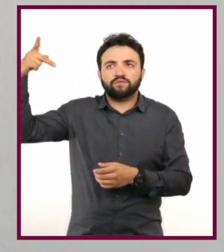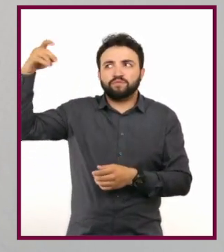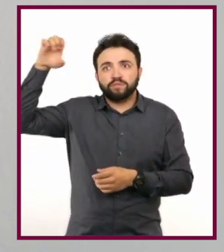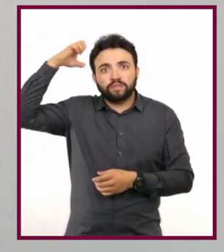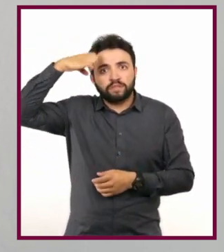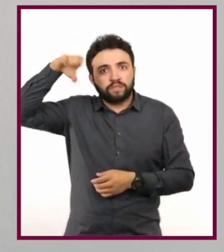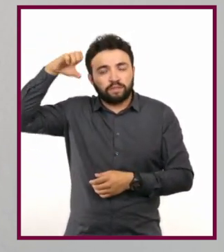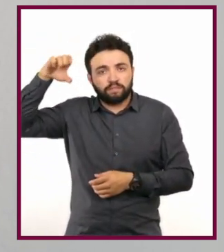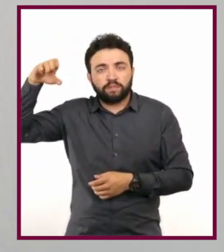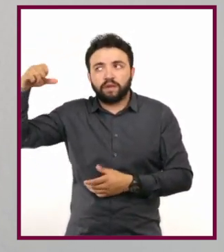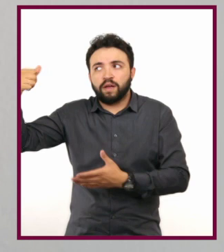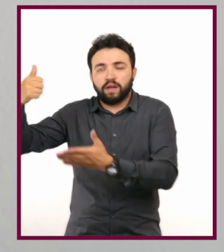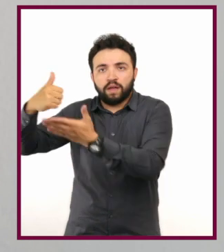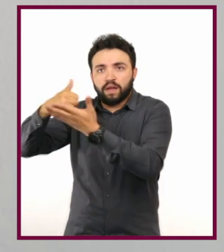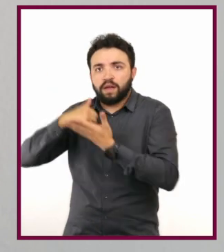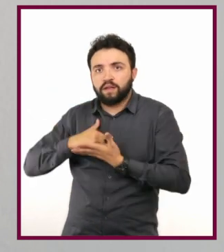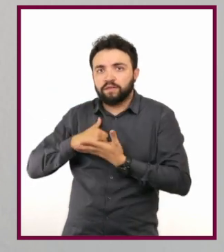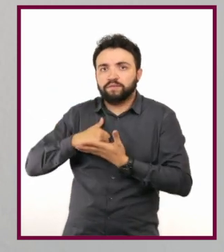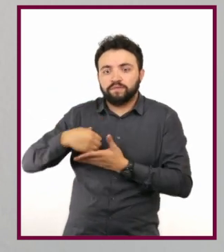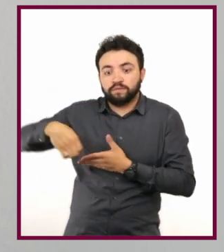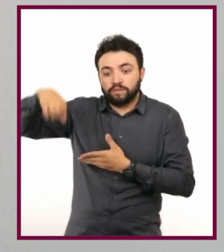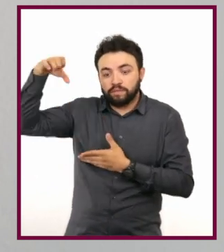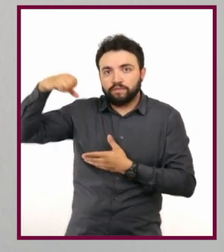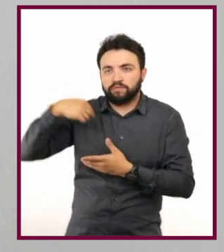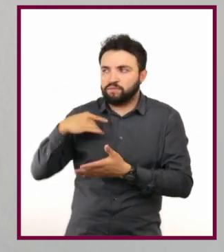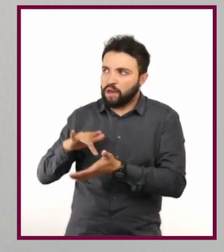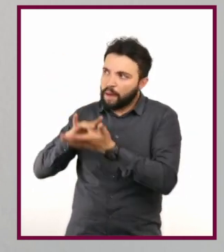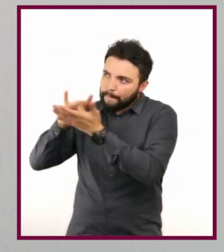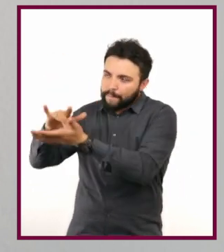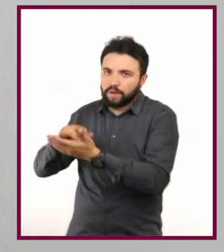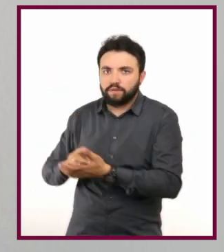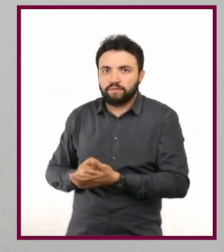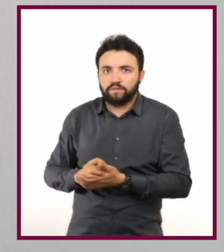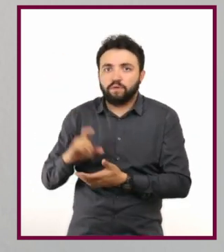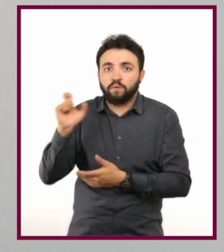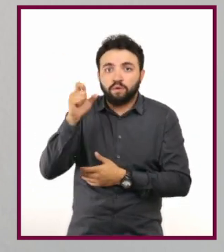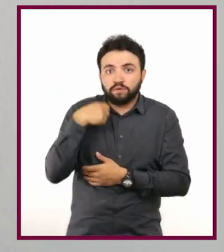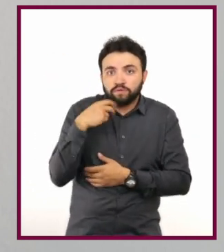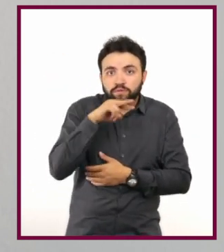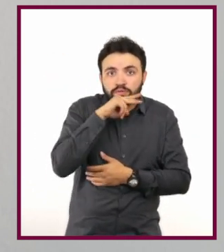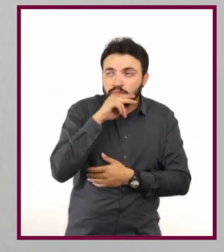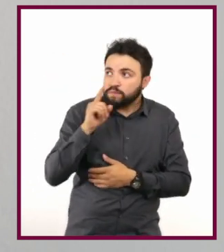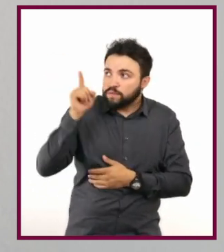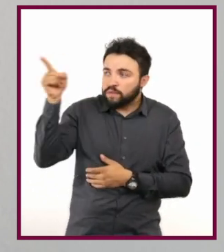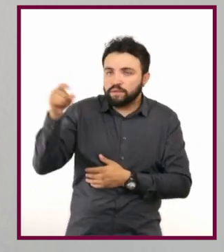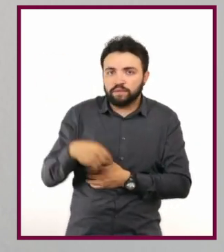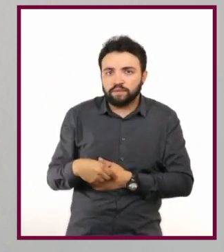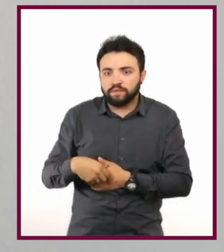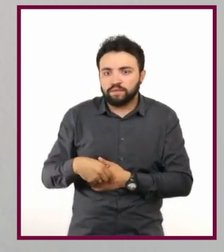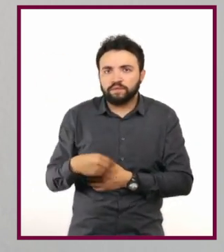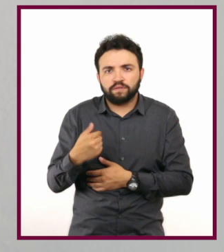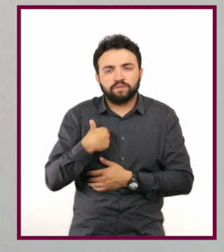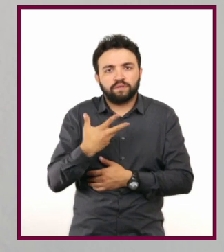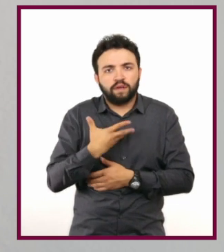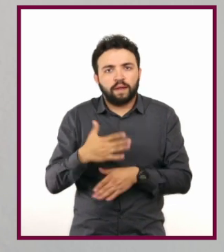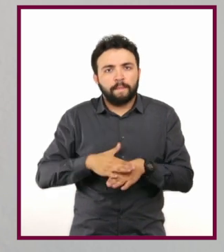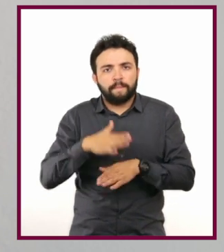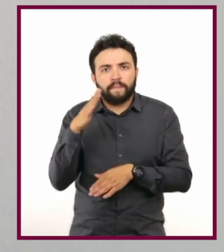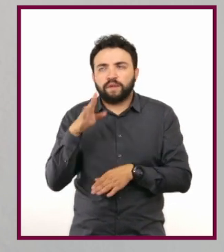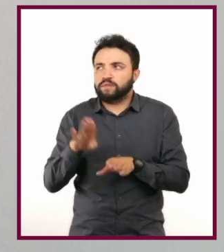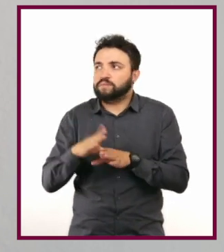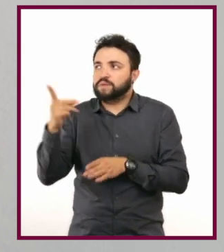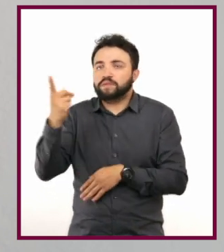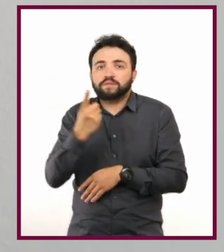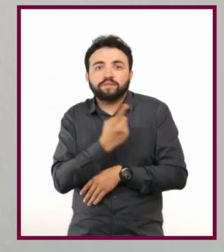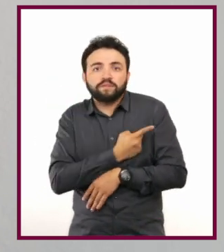su experiencia nos aporta mucho. Les damos apoyo y cuando nos preocupamos por ellos, tienen menos probabilidades de